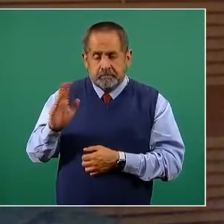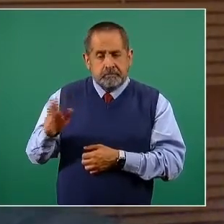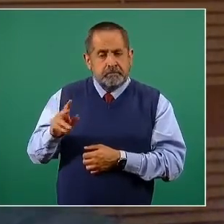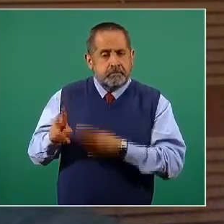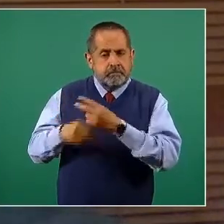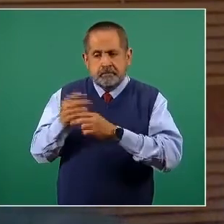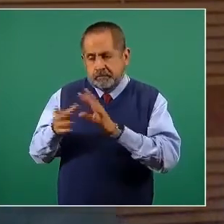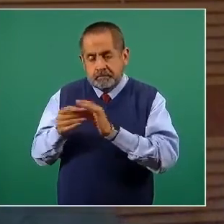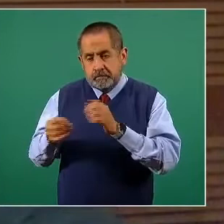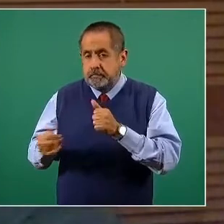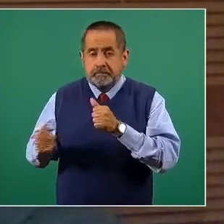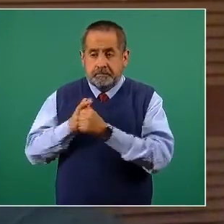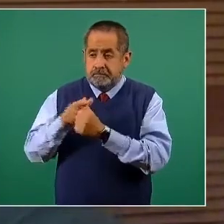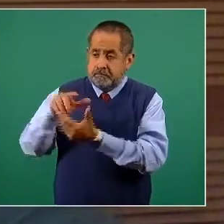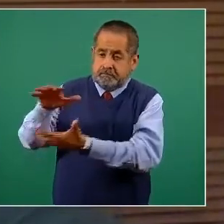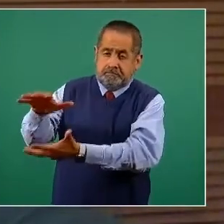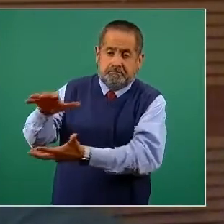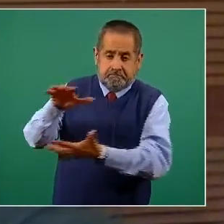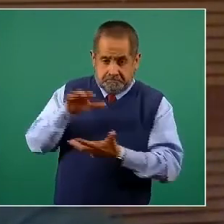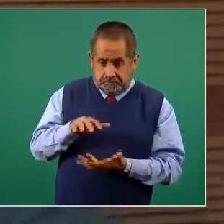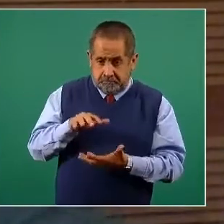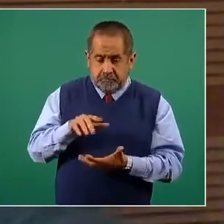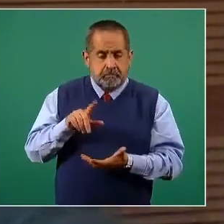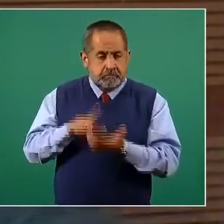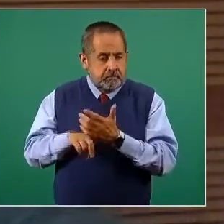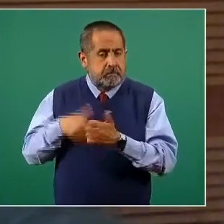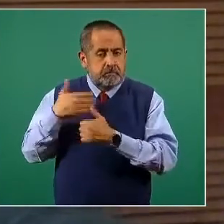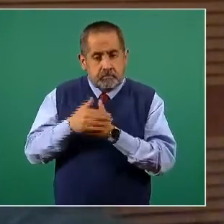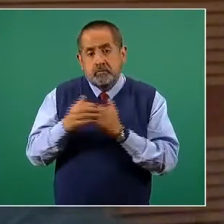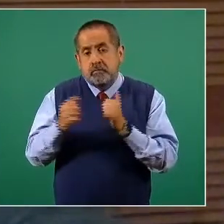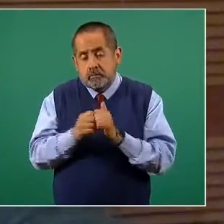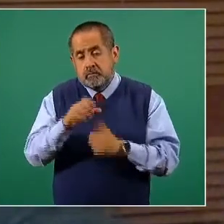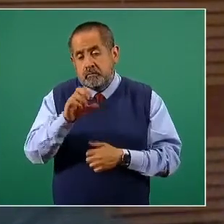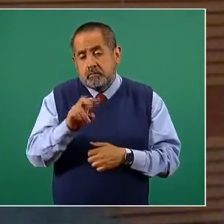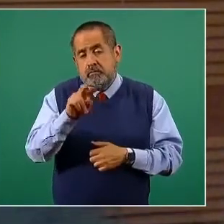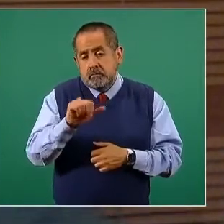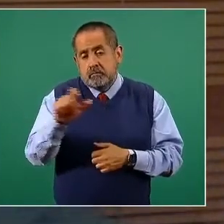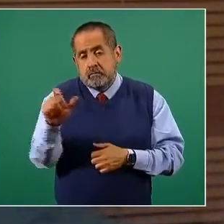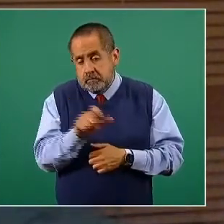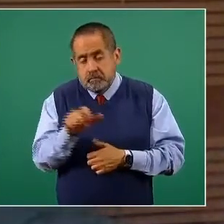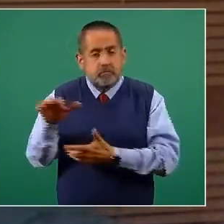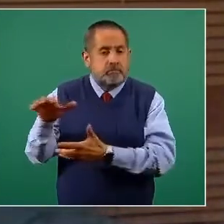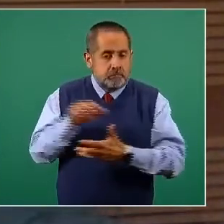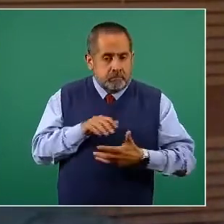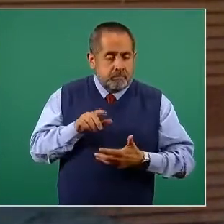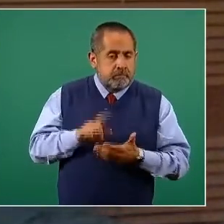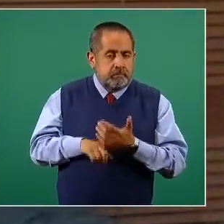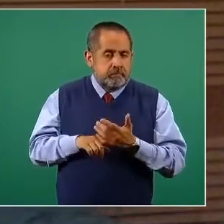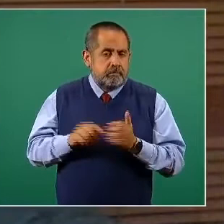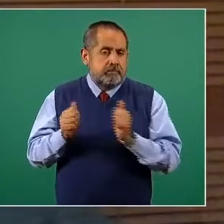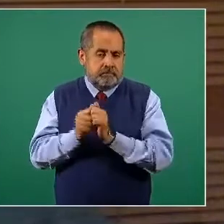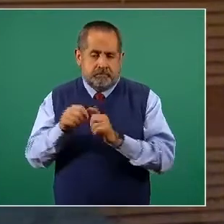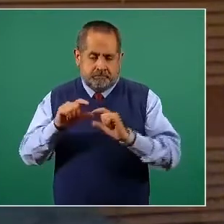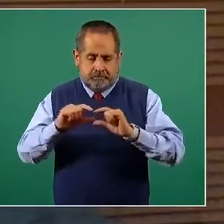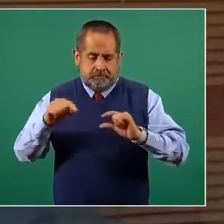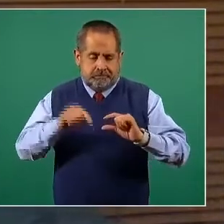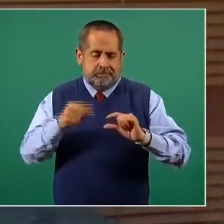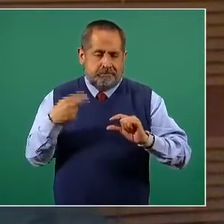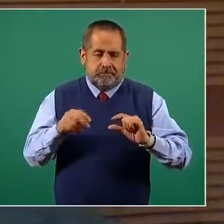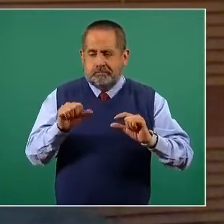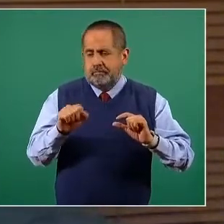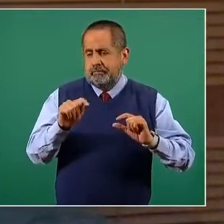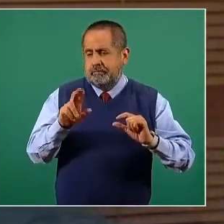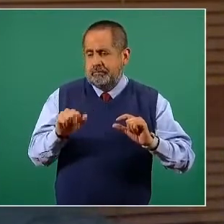primer lote de vacunas que conseguiremos a través de la plataforma COVAX, que son AstraZeneca, y se